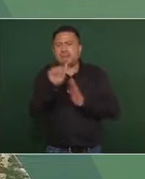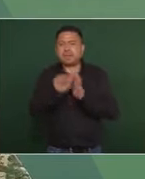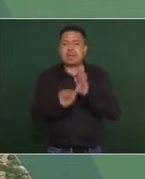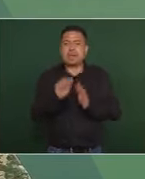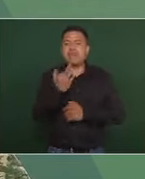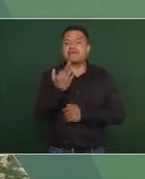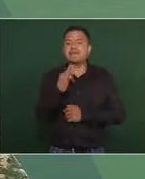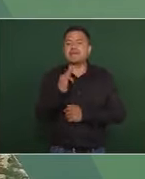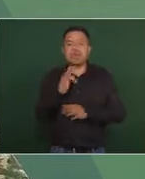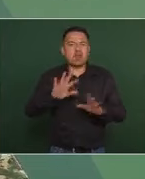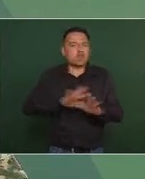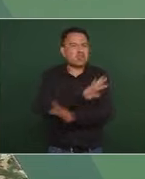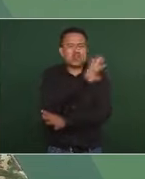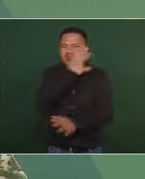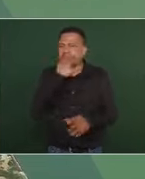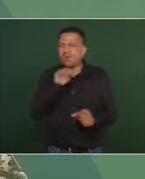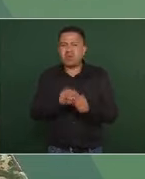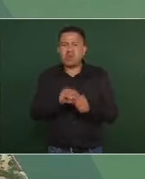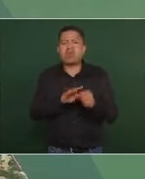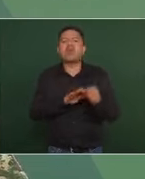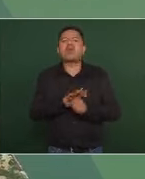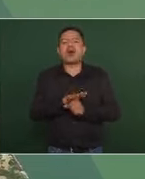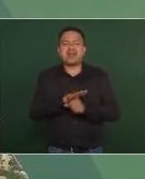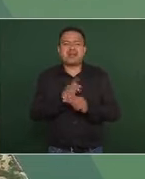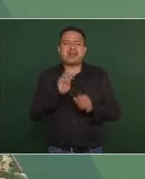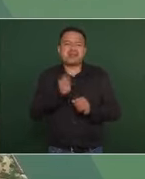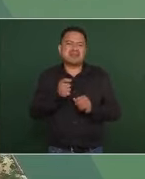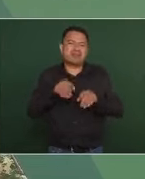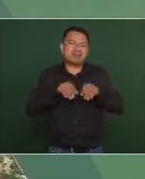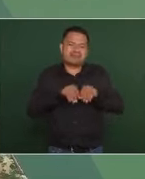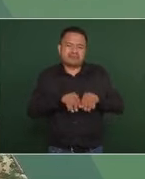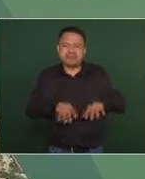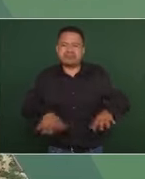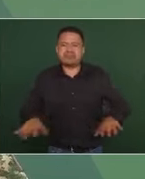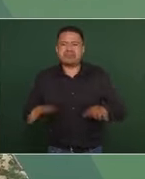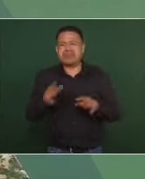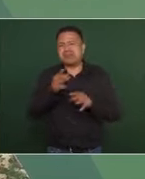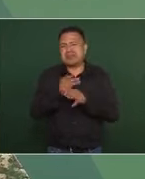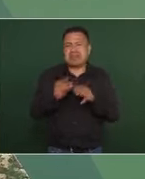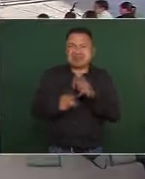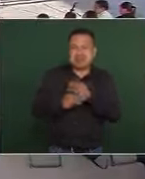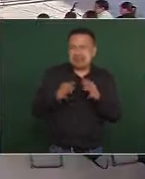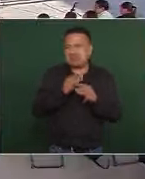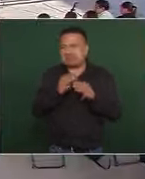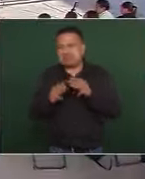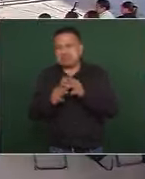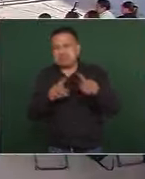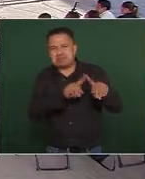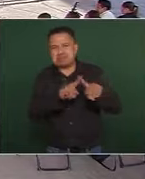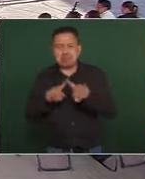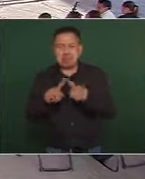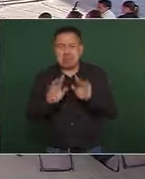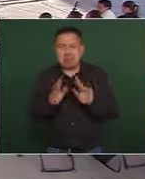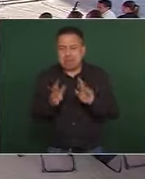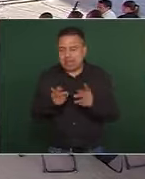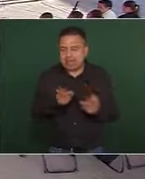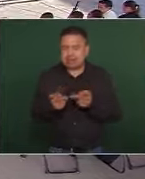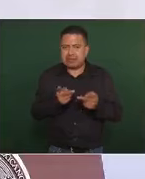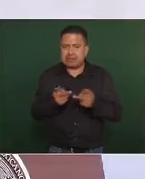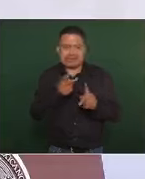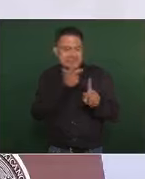febrero toda esta distribución de los enseres. Ese fue el plan que se